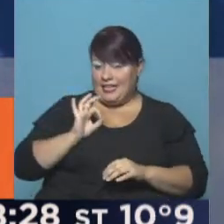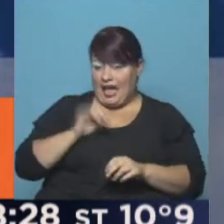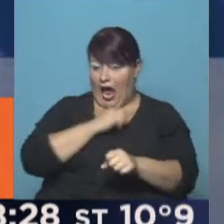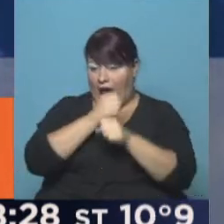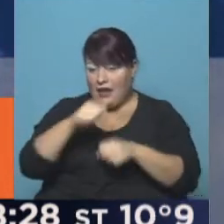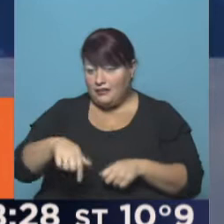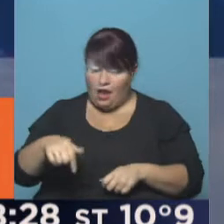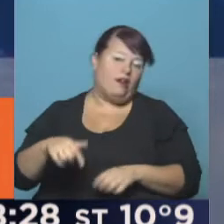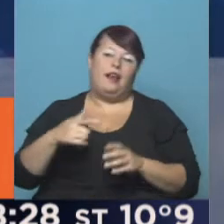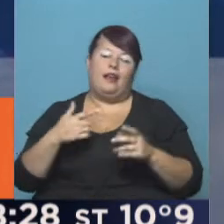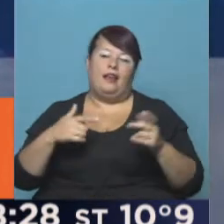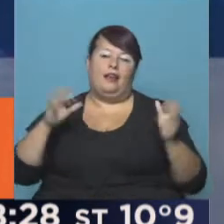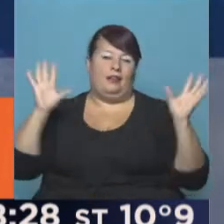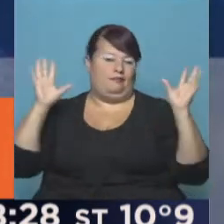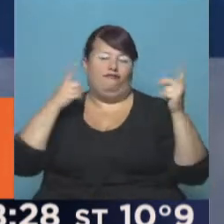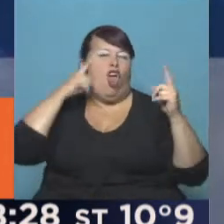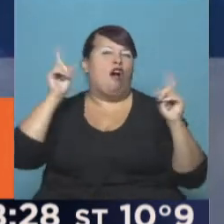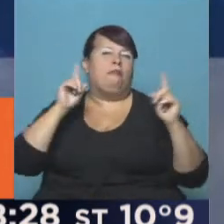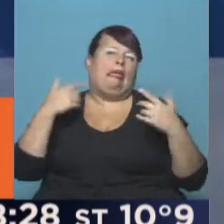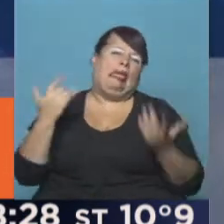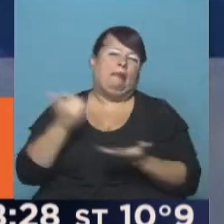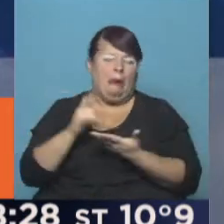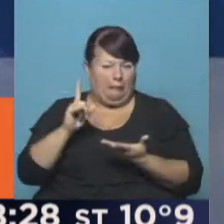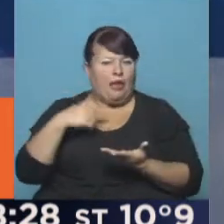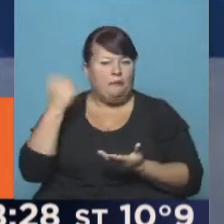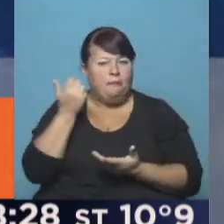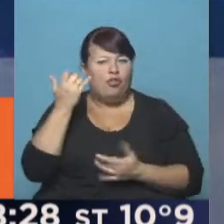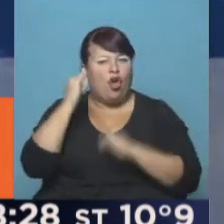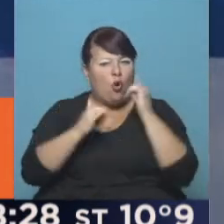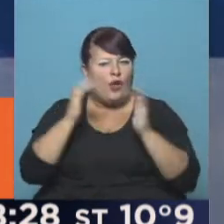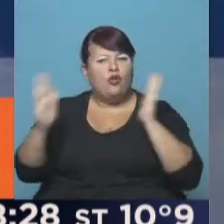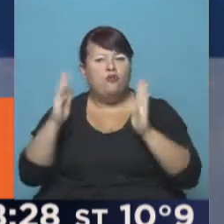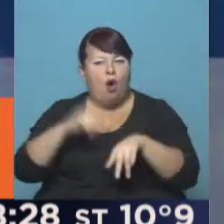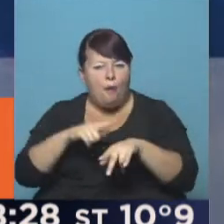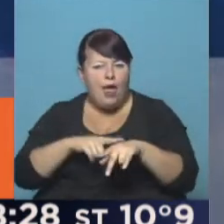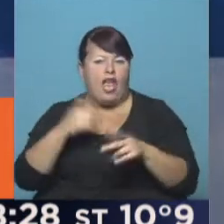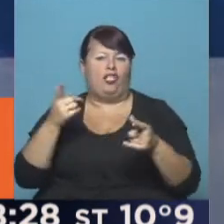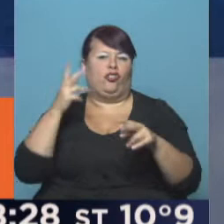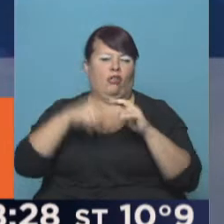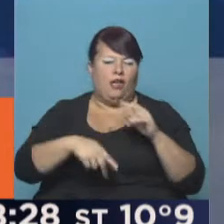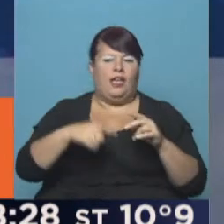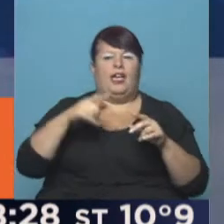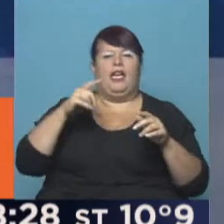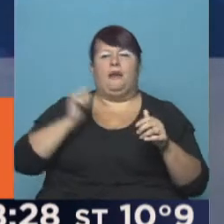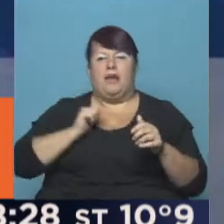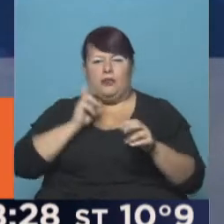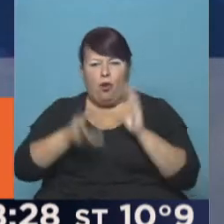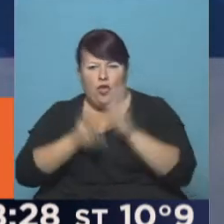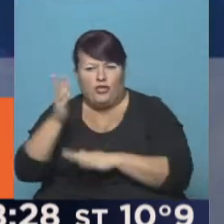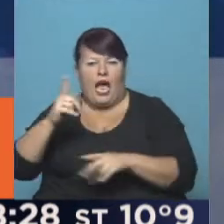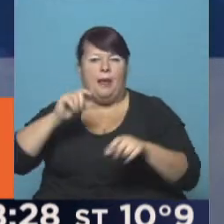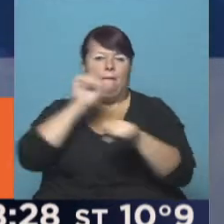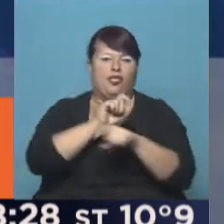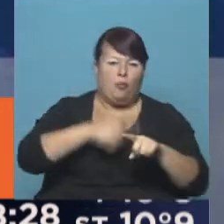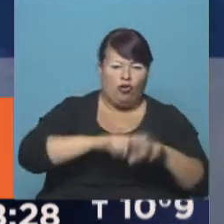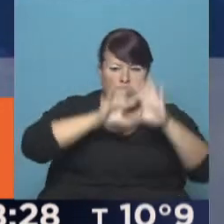parte, vamos perdiendo la dimensión, pero me interesó registrar los periodos de proscripción, de estado de sitio, de presos políticos,